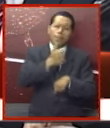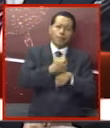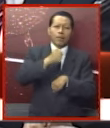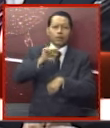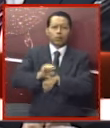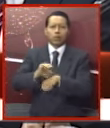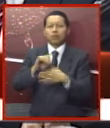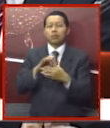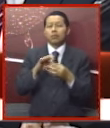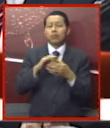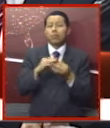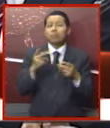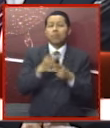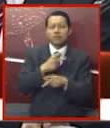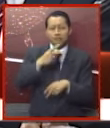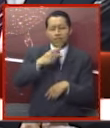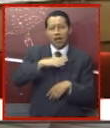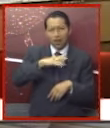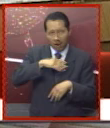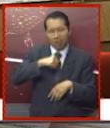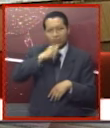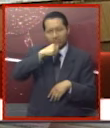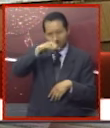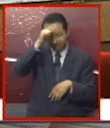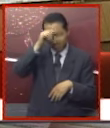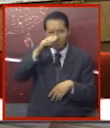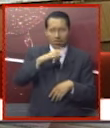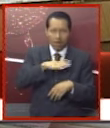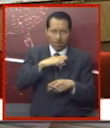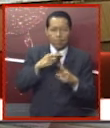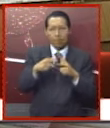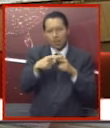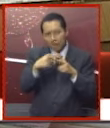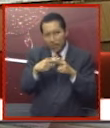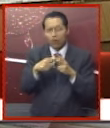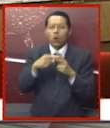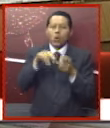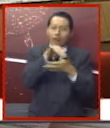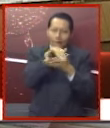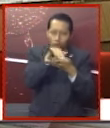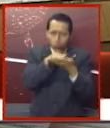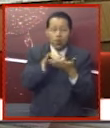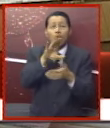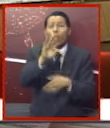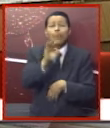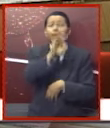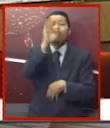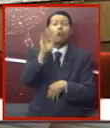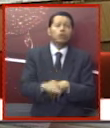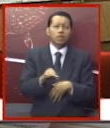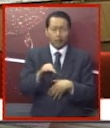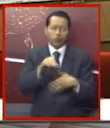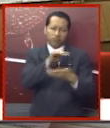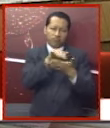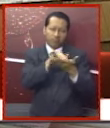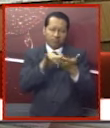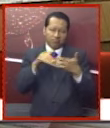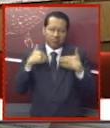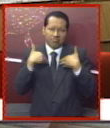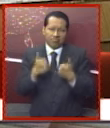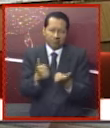estos se expresen que sean analfabetas, matemáticas y en lectura. Únicamente el 40% cuenta con comprensión literal elemental.